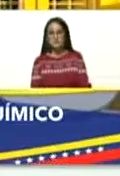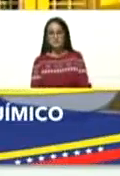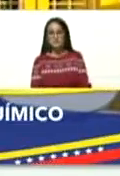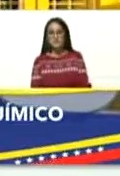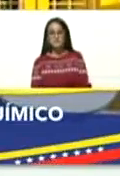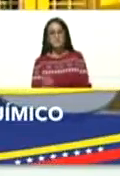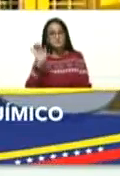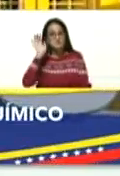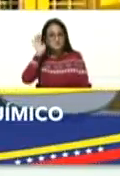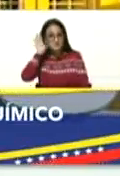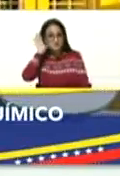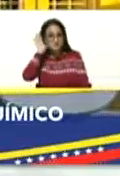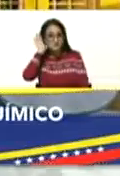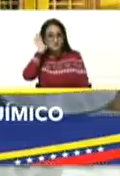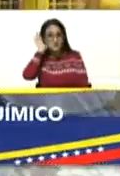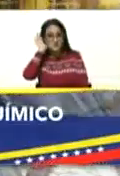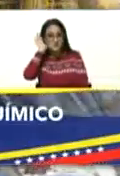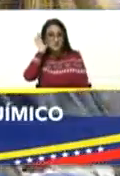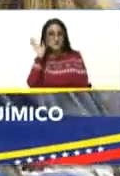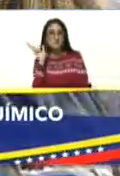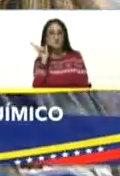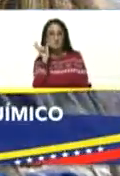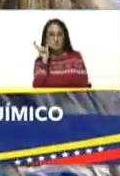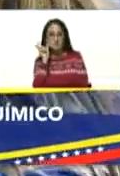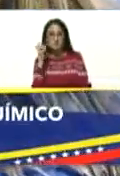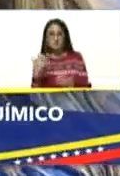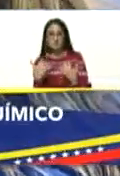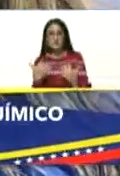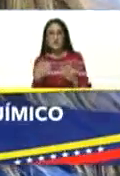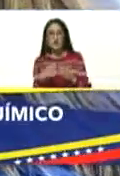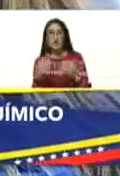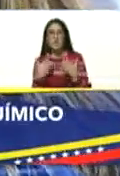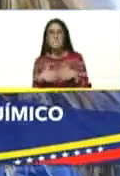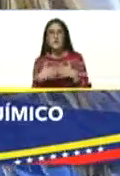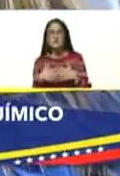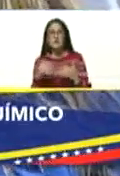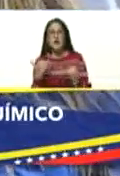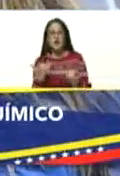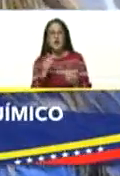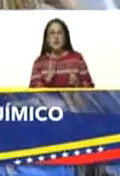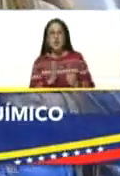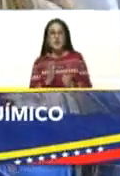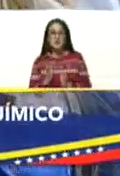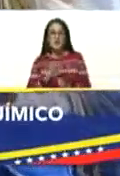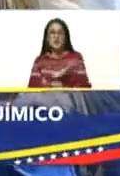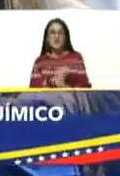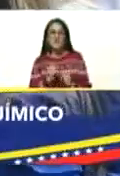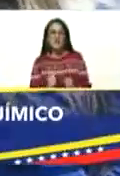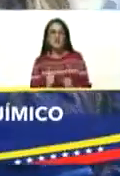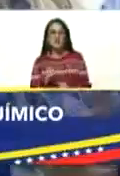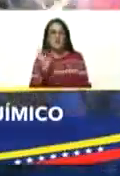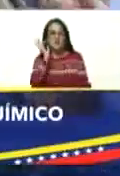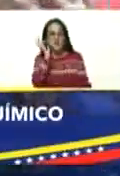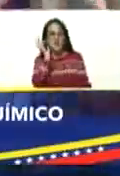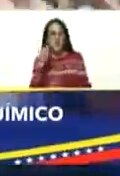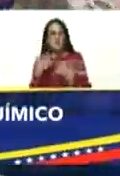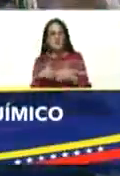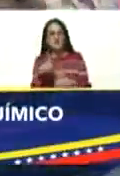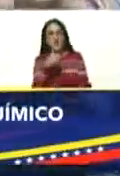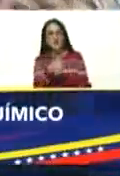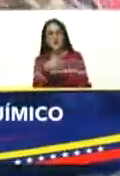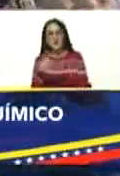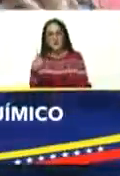Oído a todas las empresas. Vamos a organizar la fuerza de las mujeres empresa por